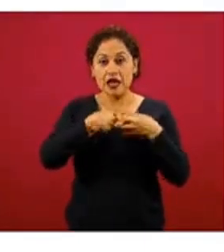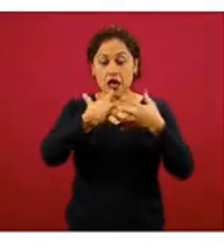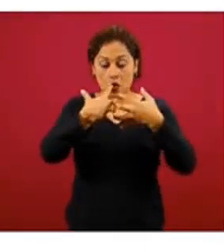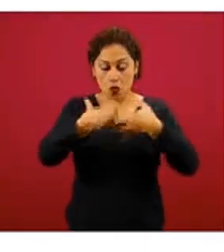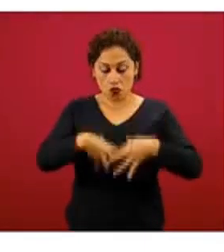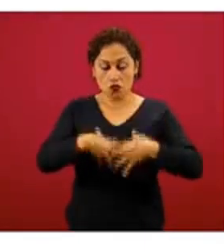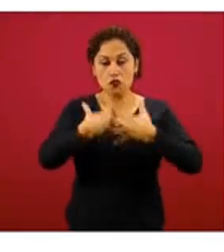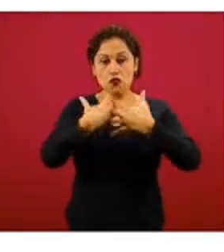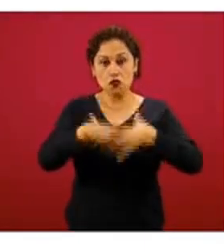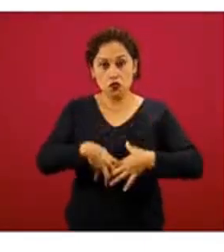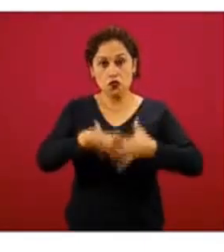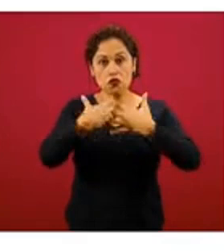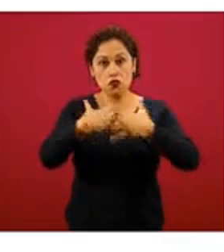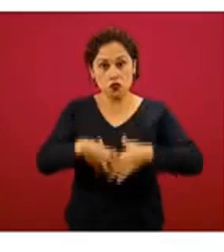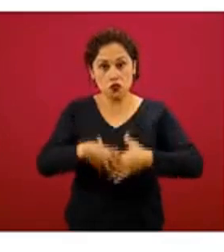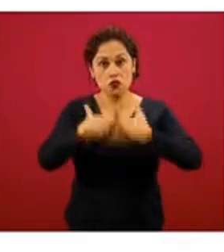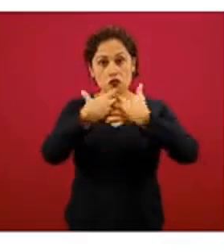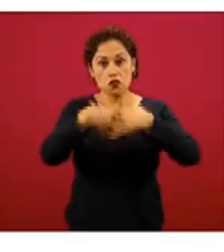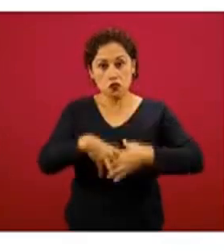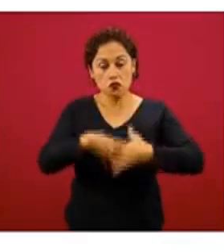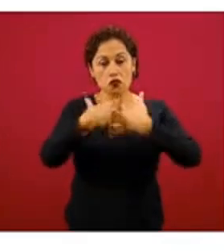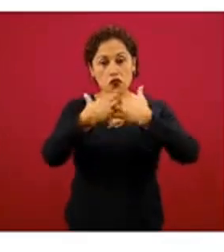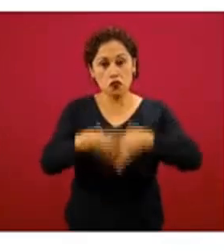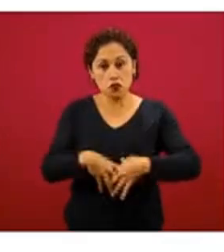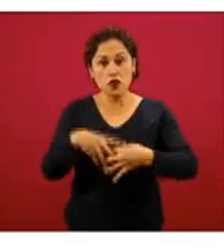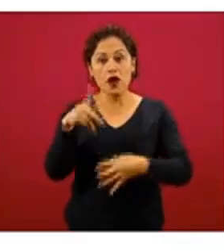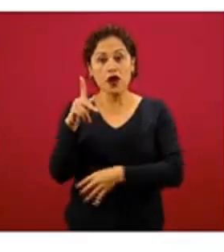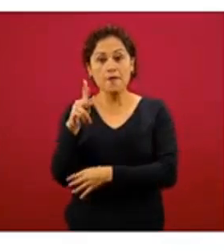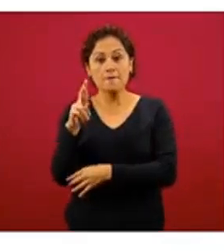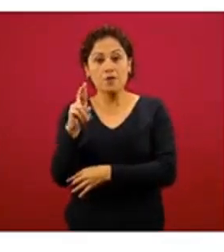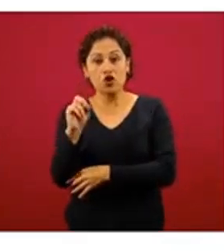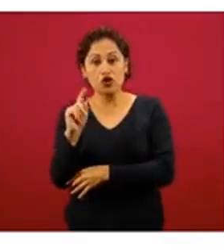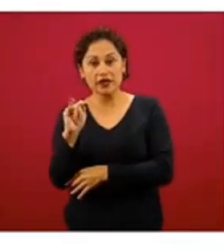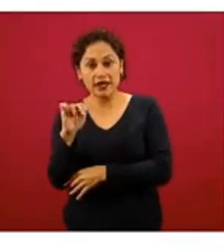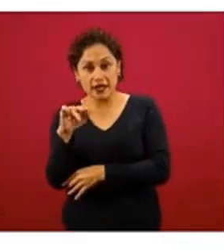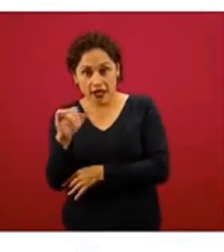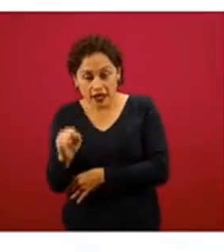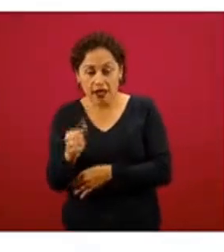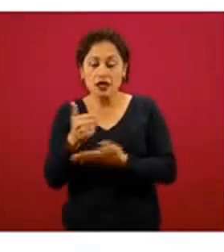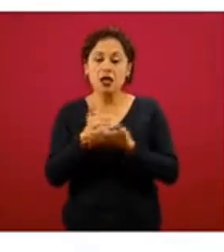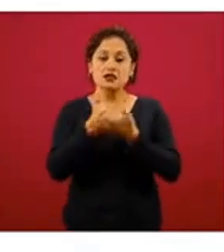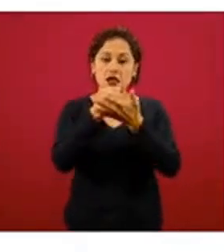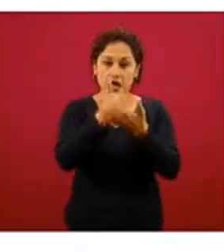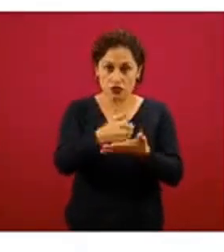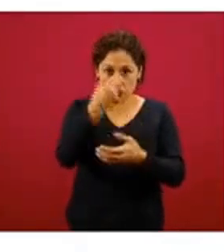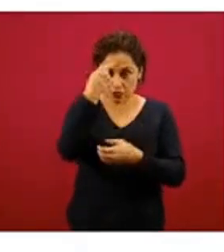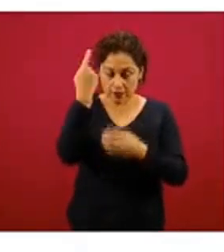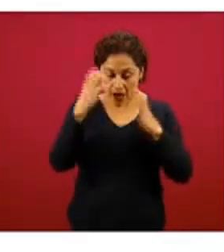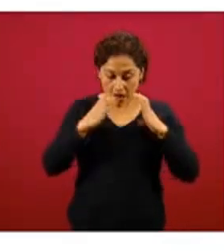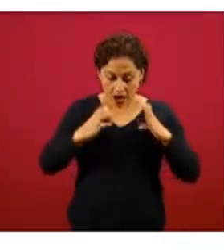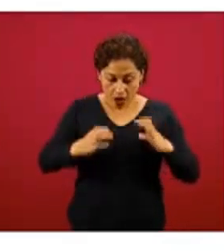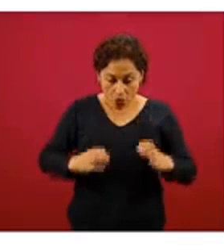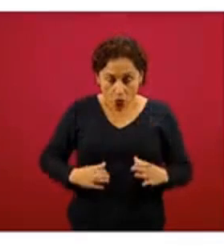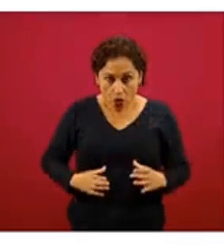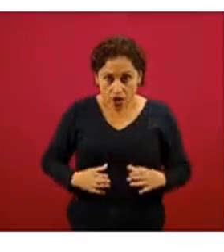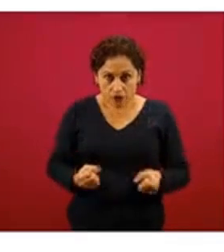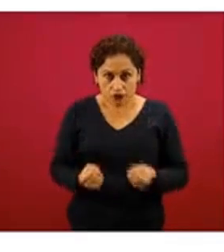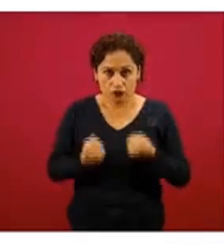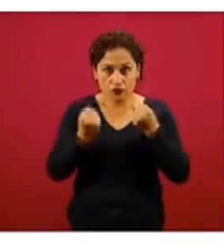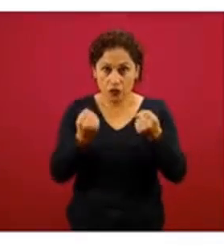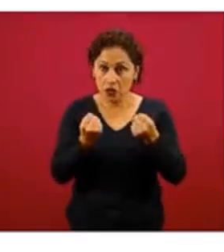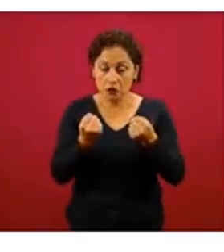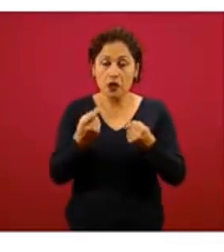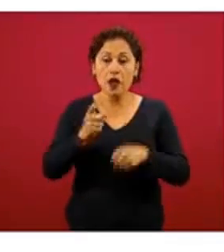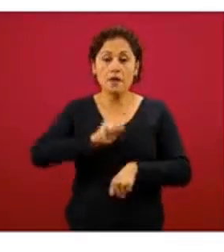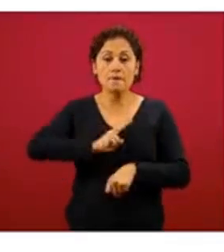va a arreglar varias proteínas, varias señales, y va a tener como objetivo replicarse. Y